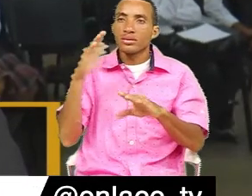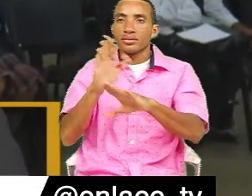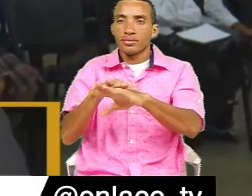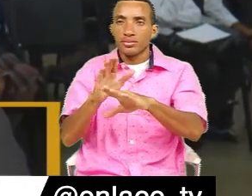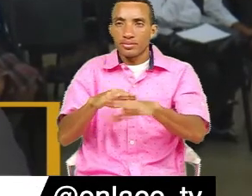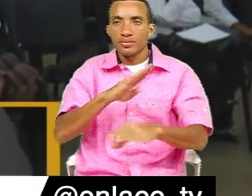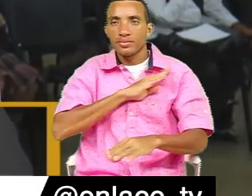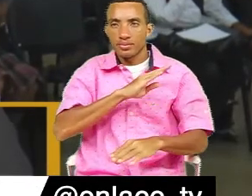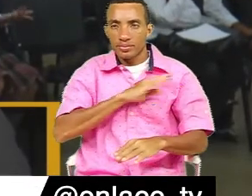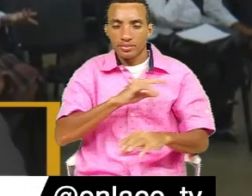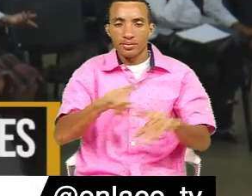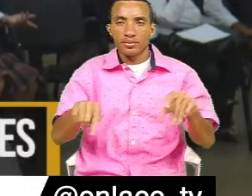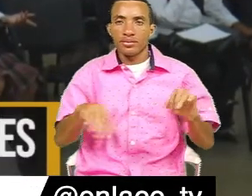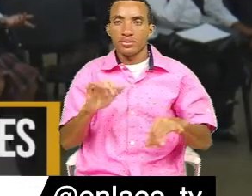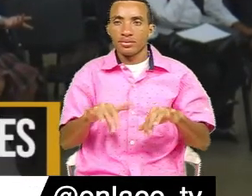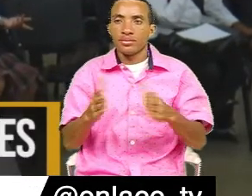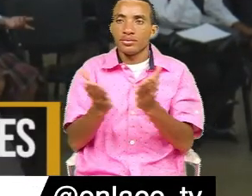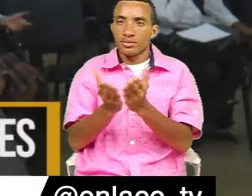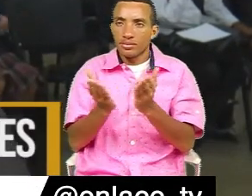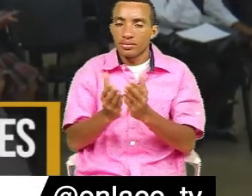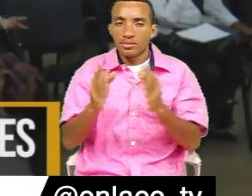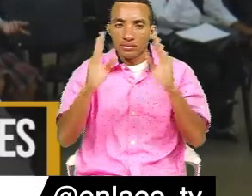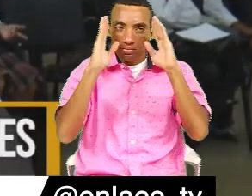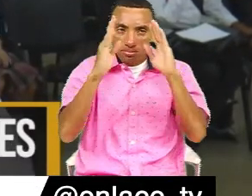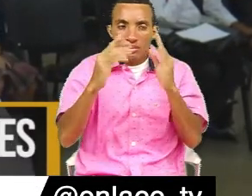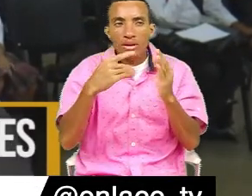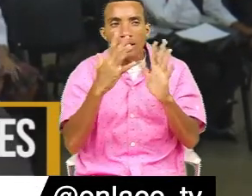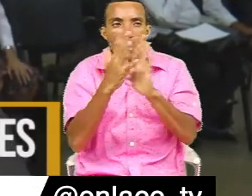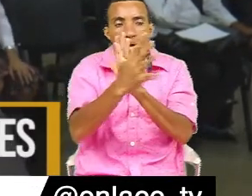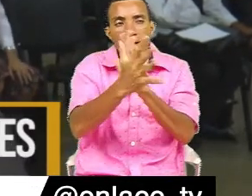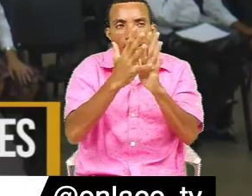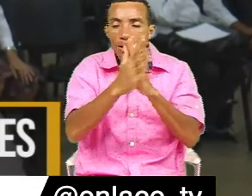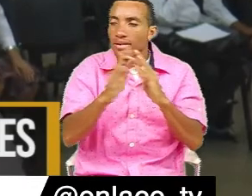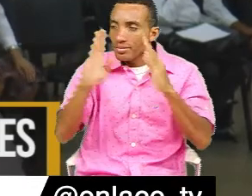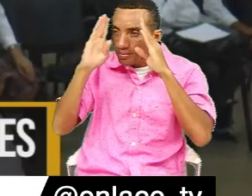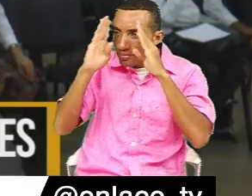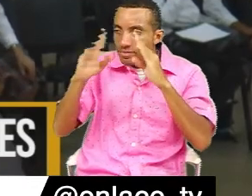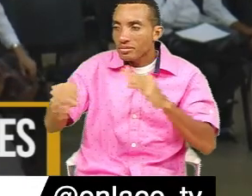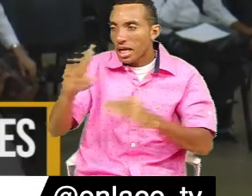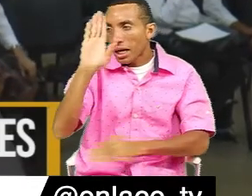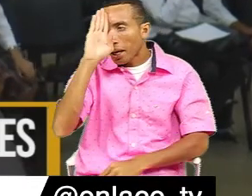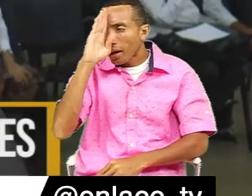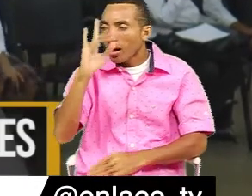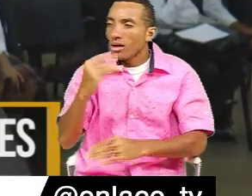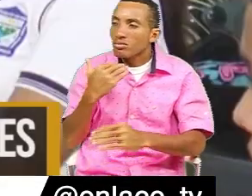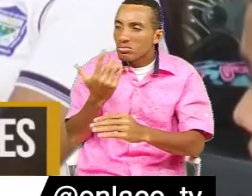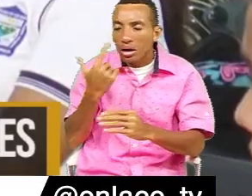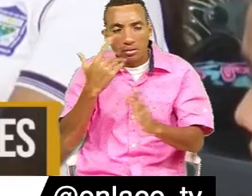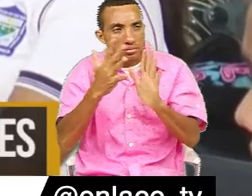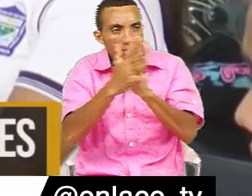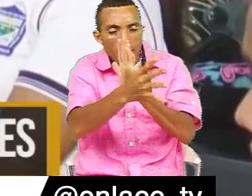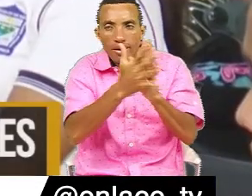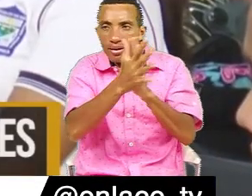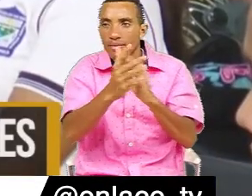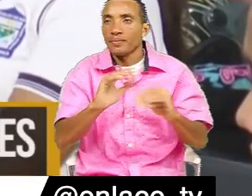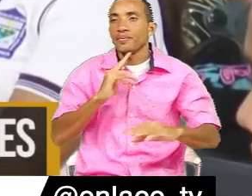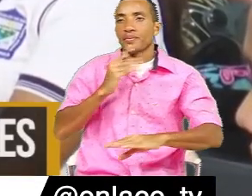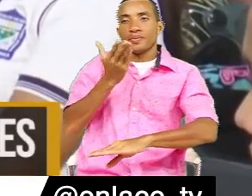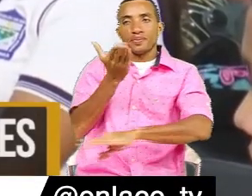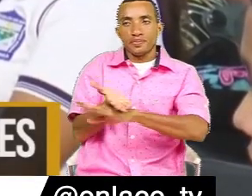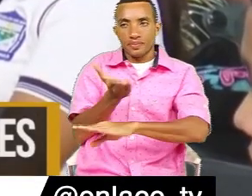con la Secretaría de Educación, para escucharlo acerca de sus inquietudes, de las sugerencias, de las propuestas que